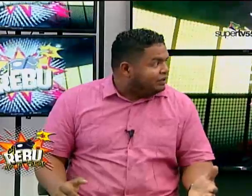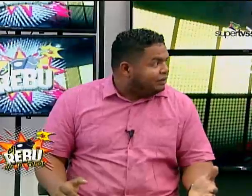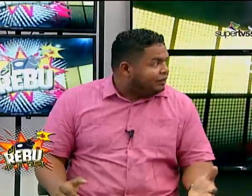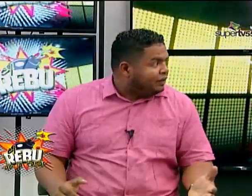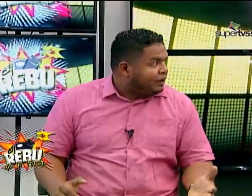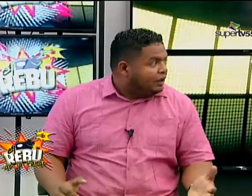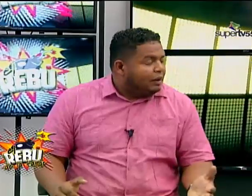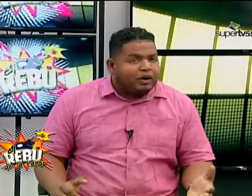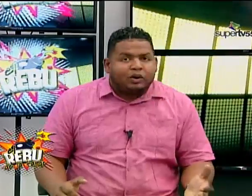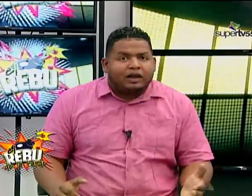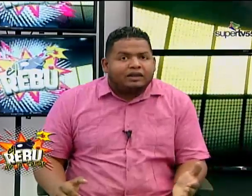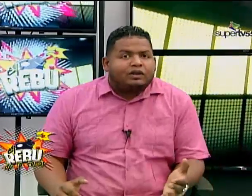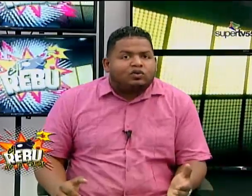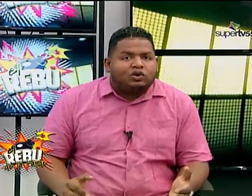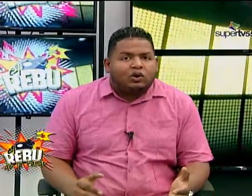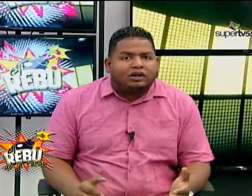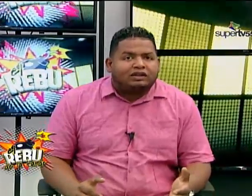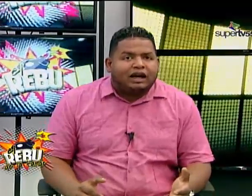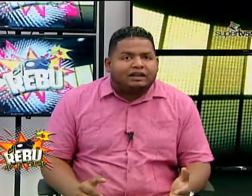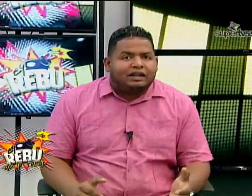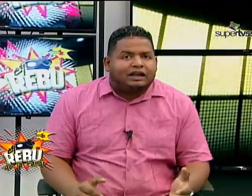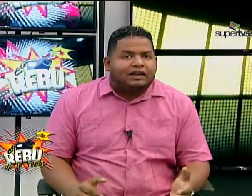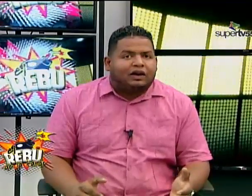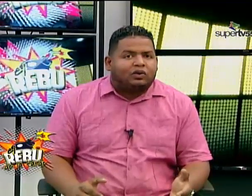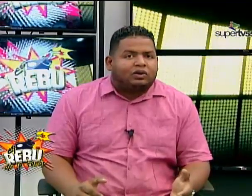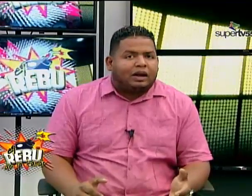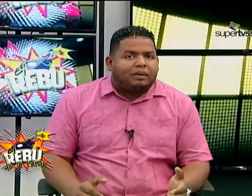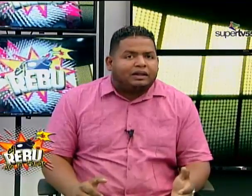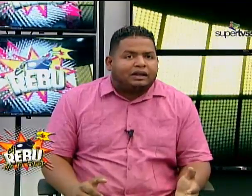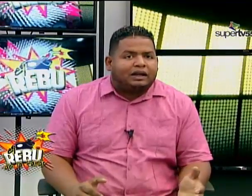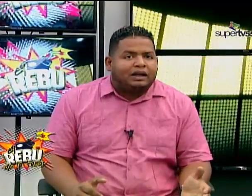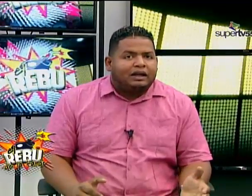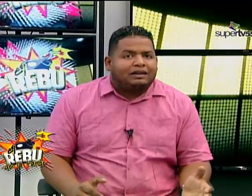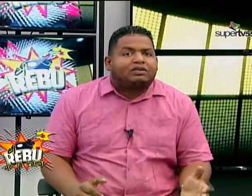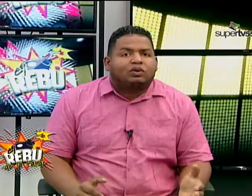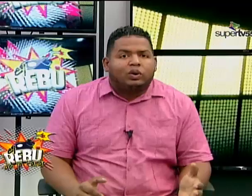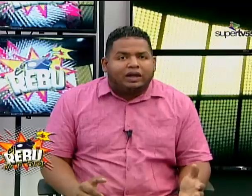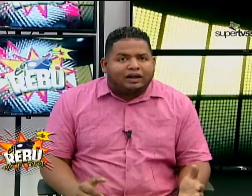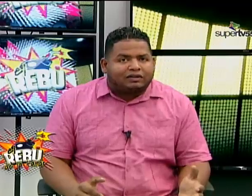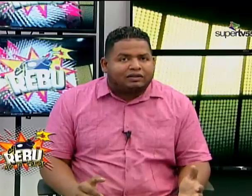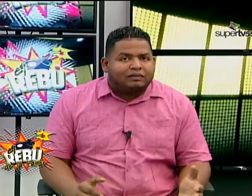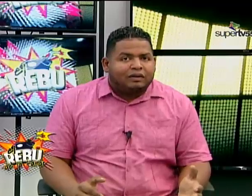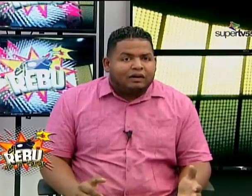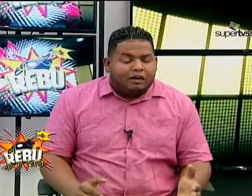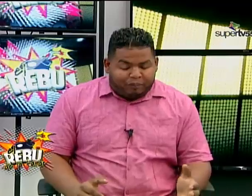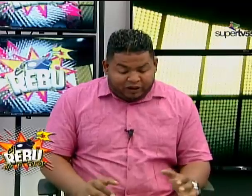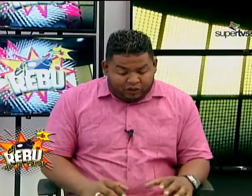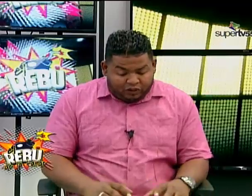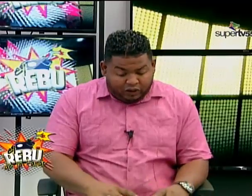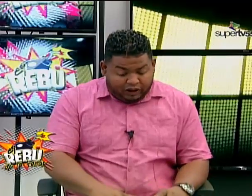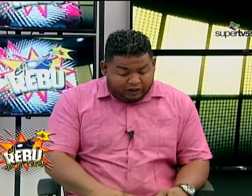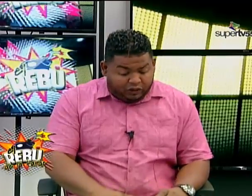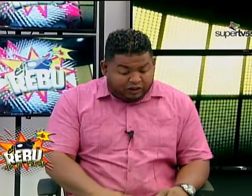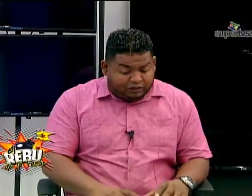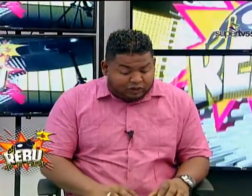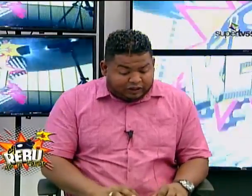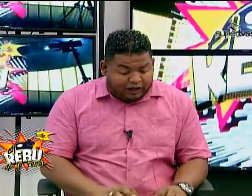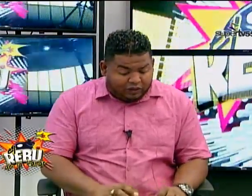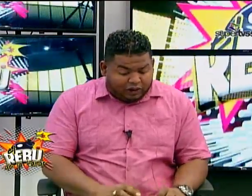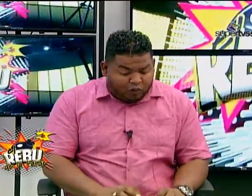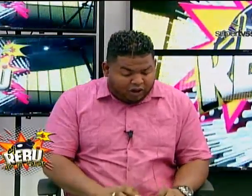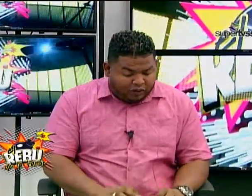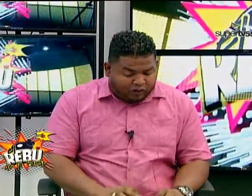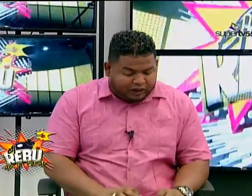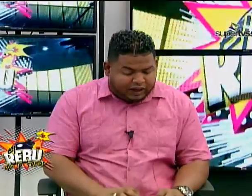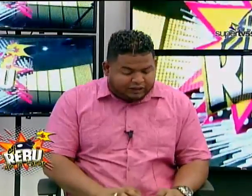2010, la mayoría de instituciones en Haití quedaron totalmente destruidas. Pero, no, oye, esto ha traído